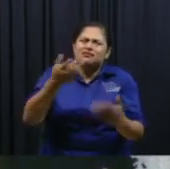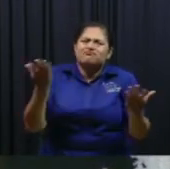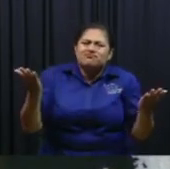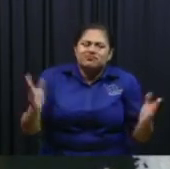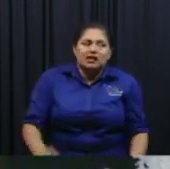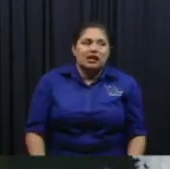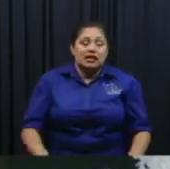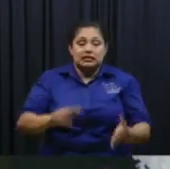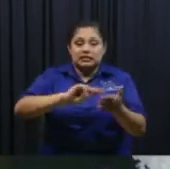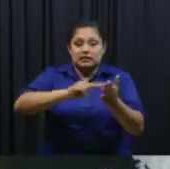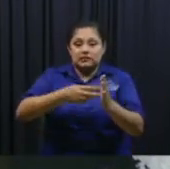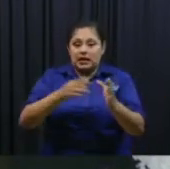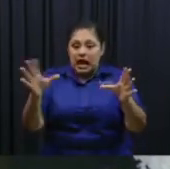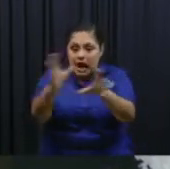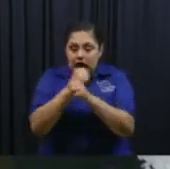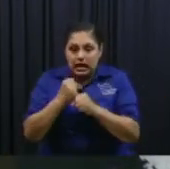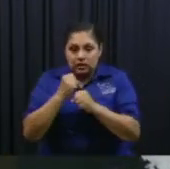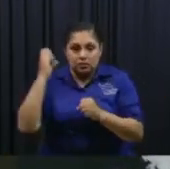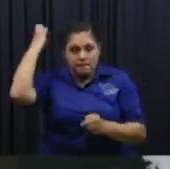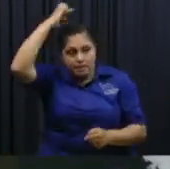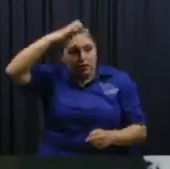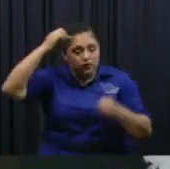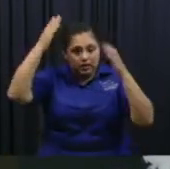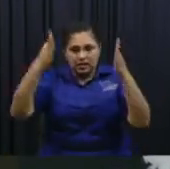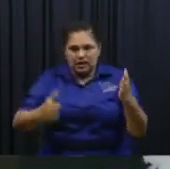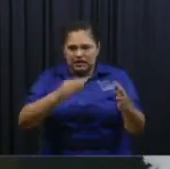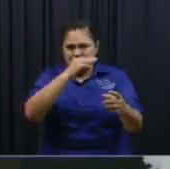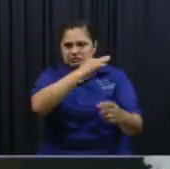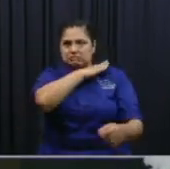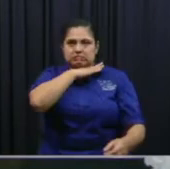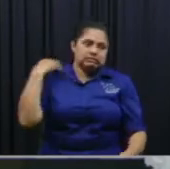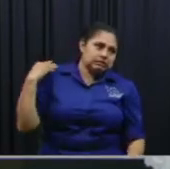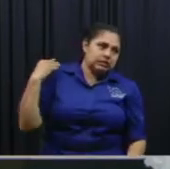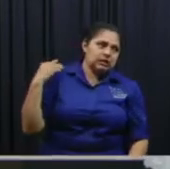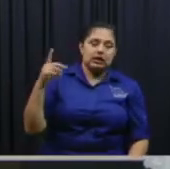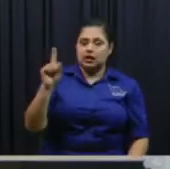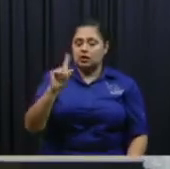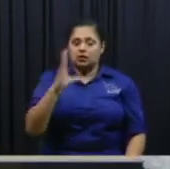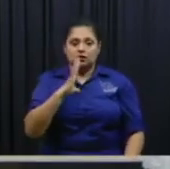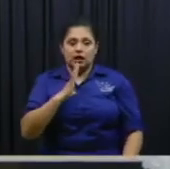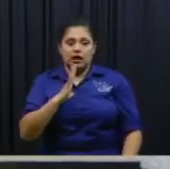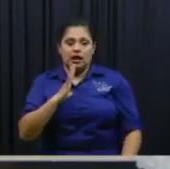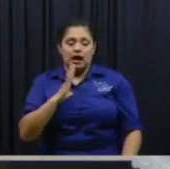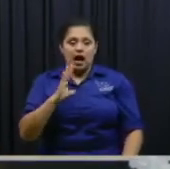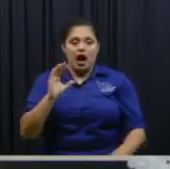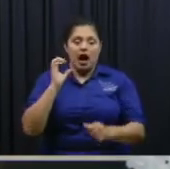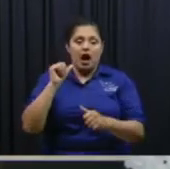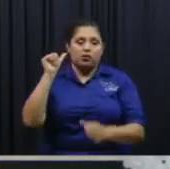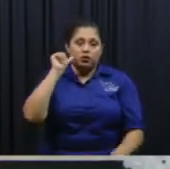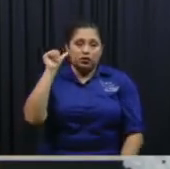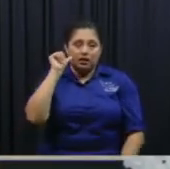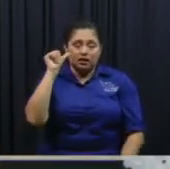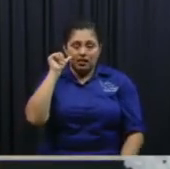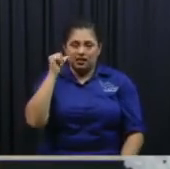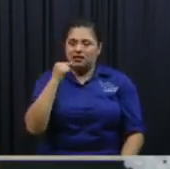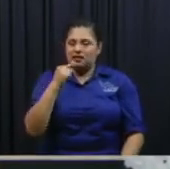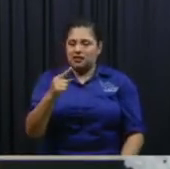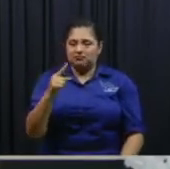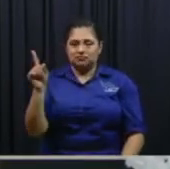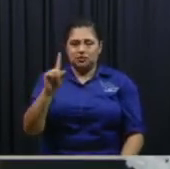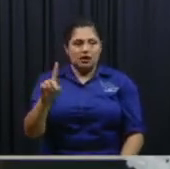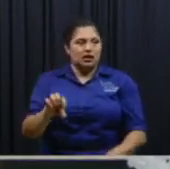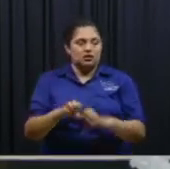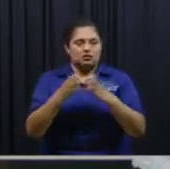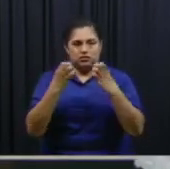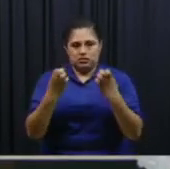significa agarrar un profeta y descabezar lo que no tenga una cabeza que le diga eso no Entonces se vuelven